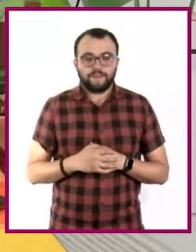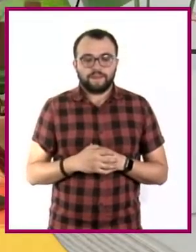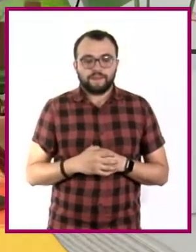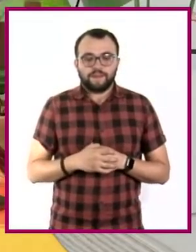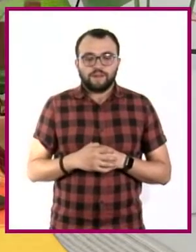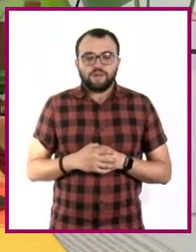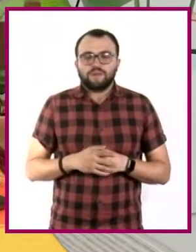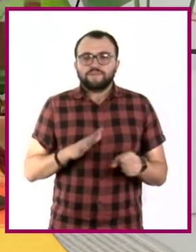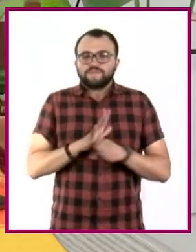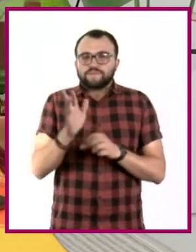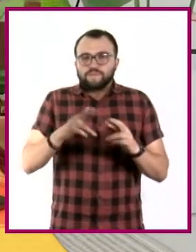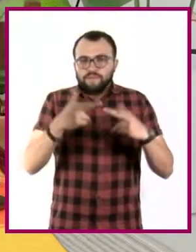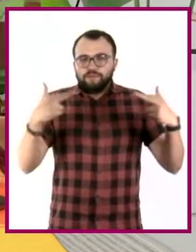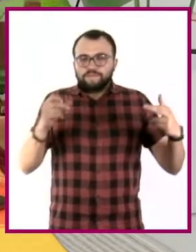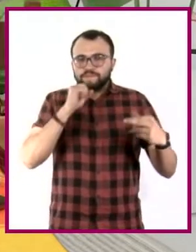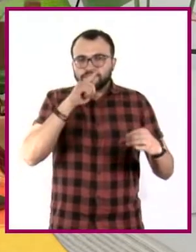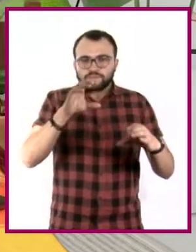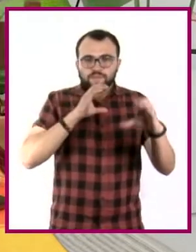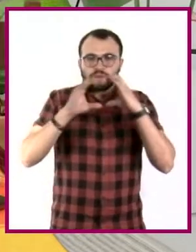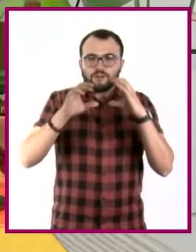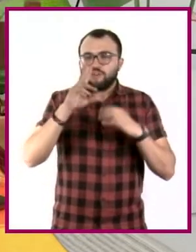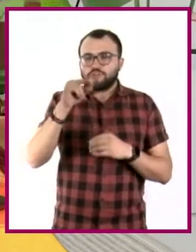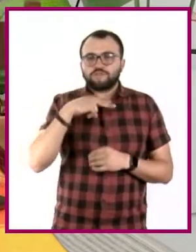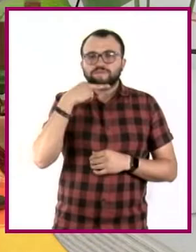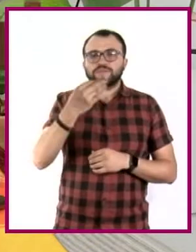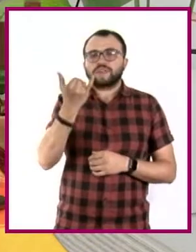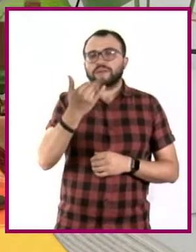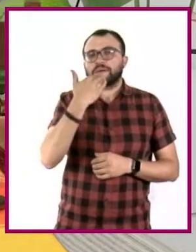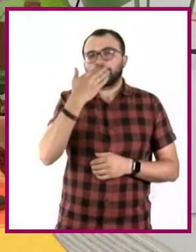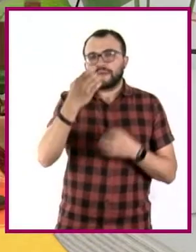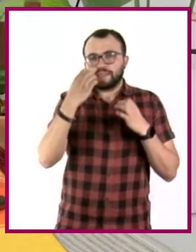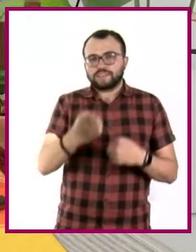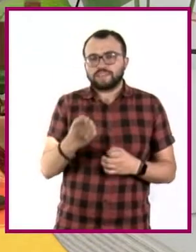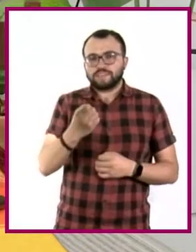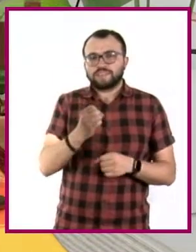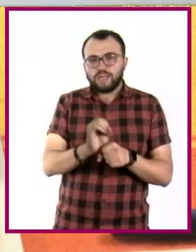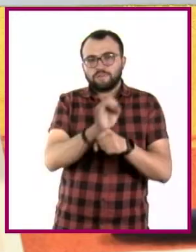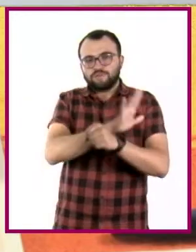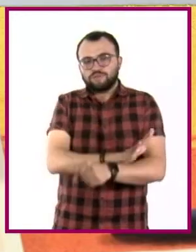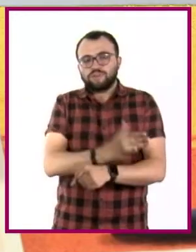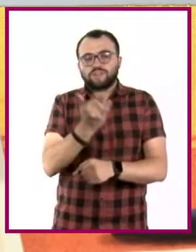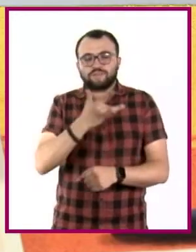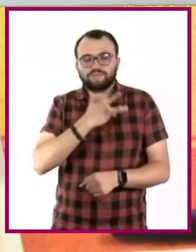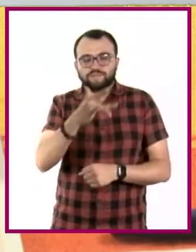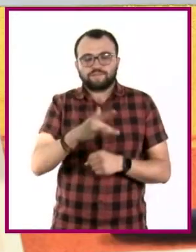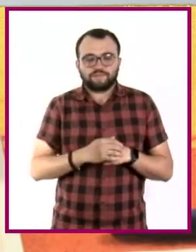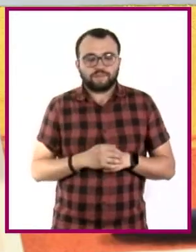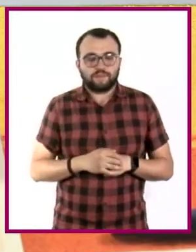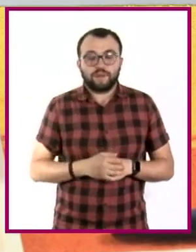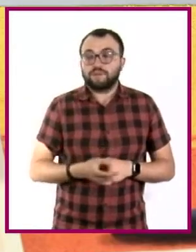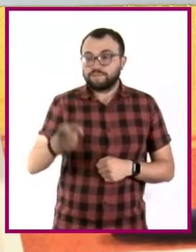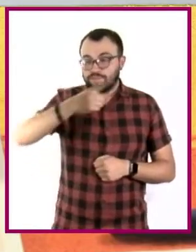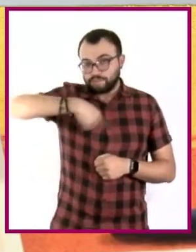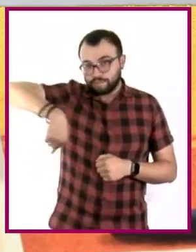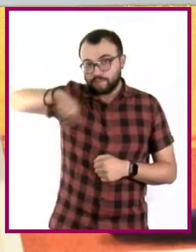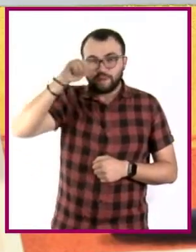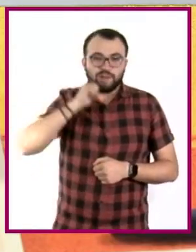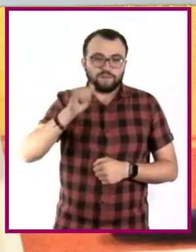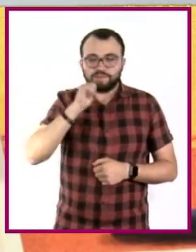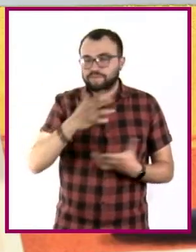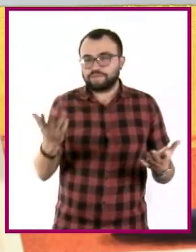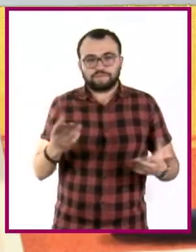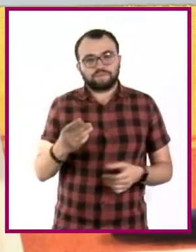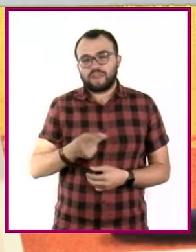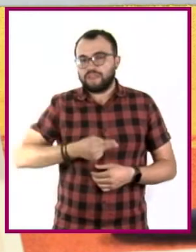¿Cuál es la relación entre la comunicación no verbal y el bienestar emocional y afectivo? Somos seres de